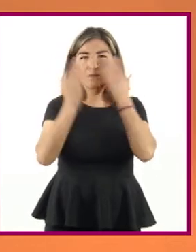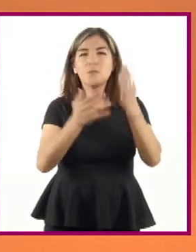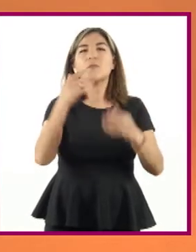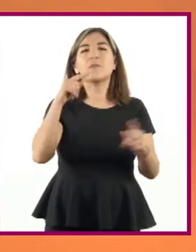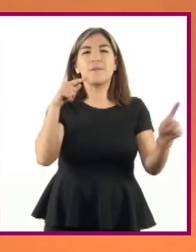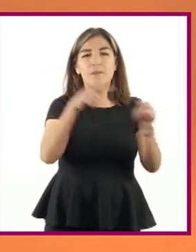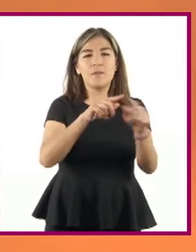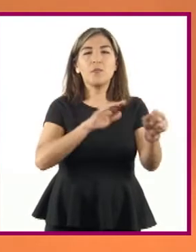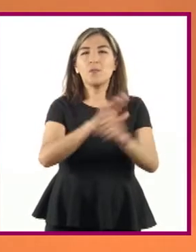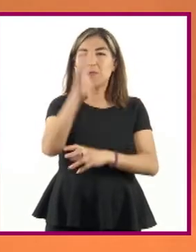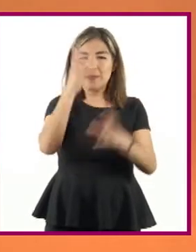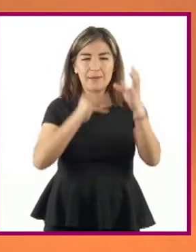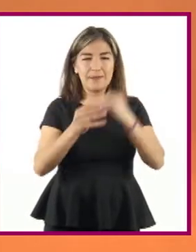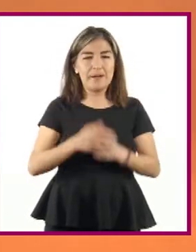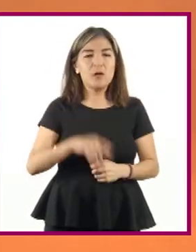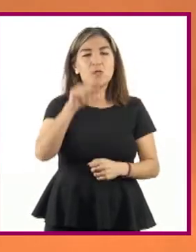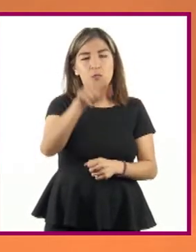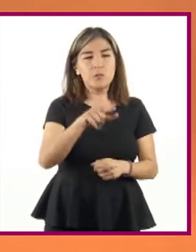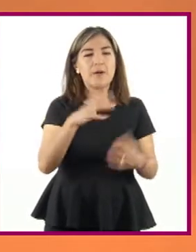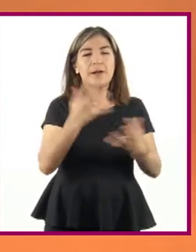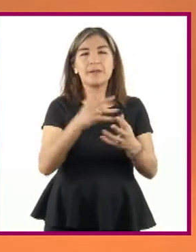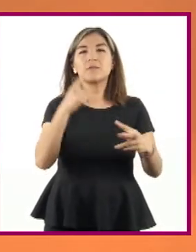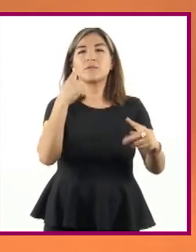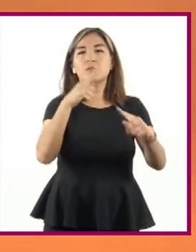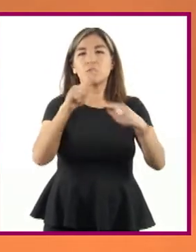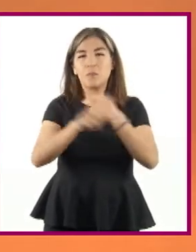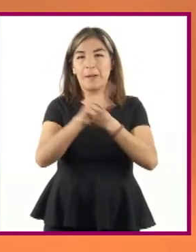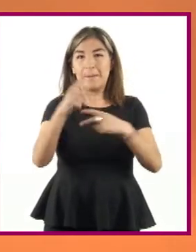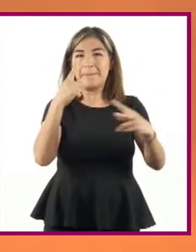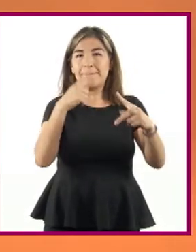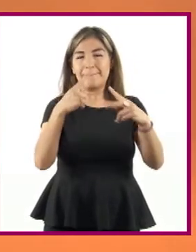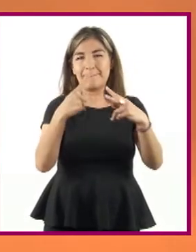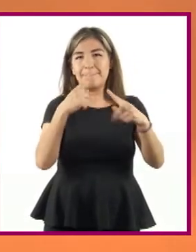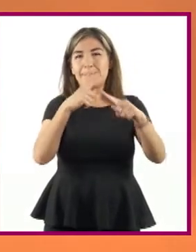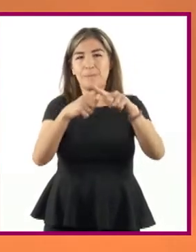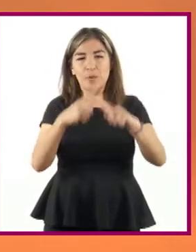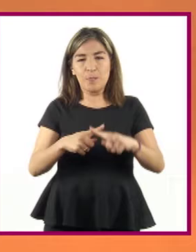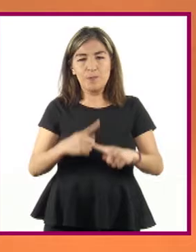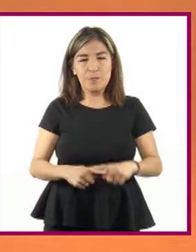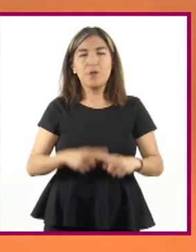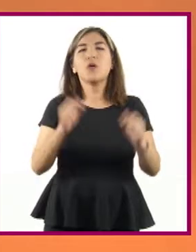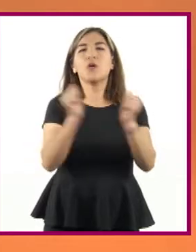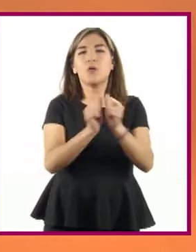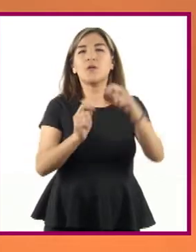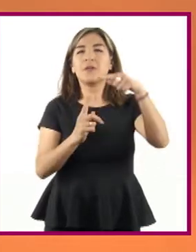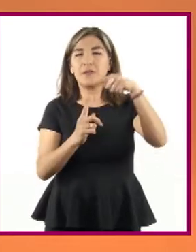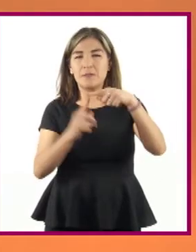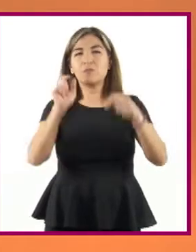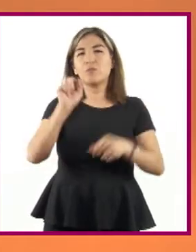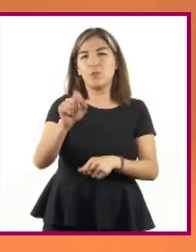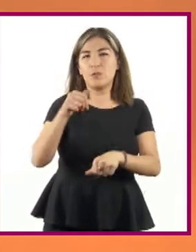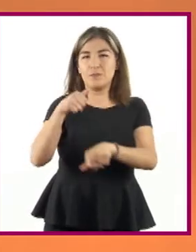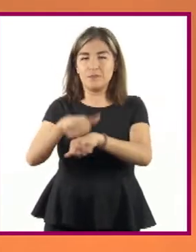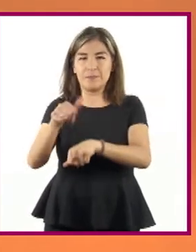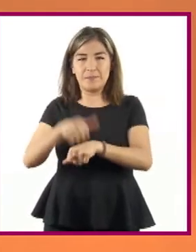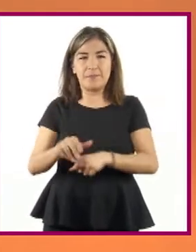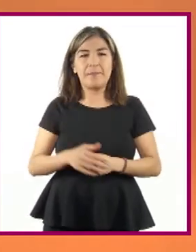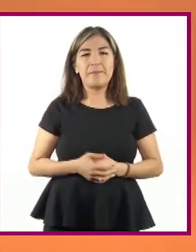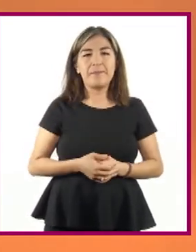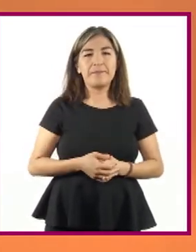esperado, resolver problemas de multiplicación con fracciones y decimales y de división con decimales. Para